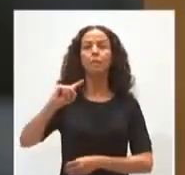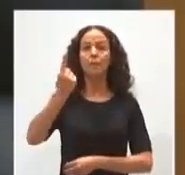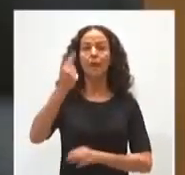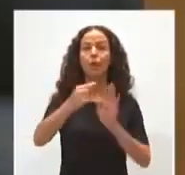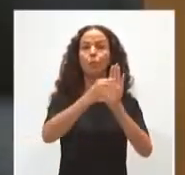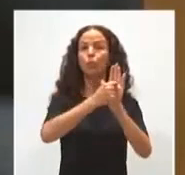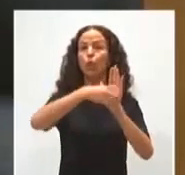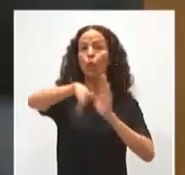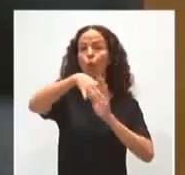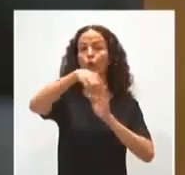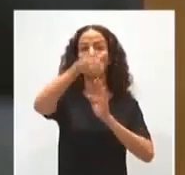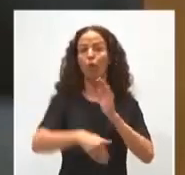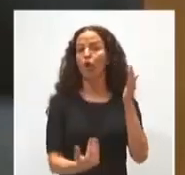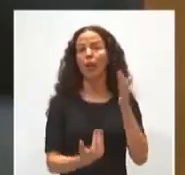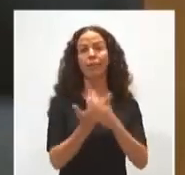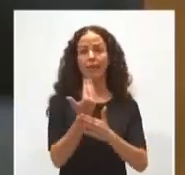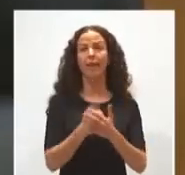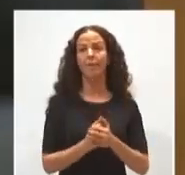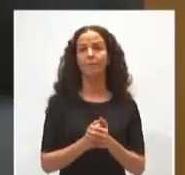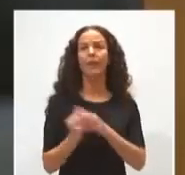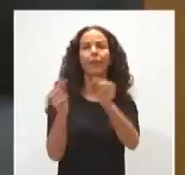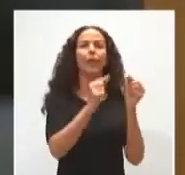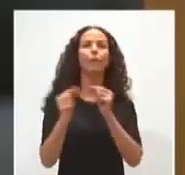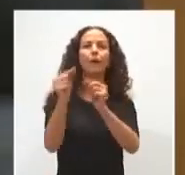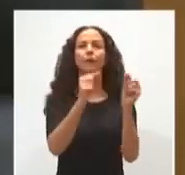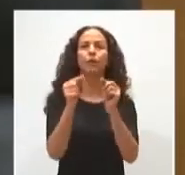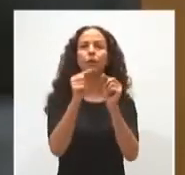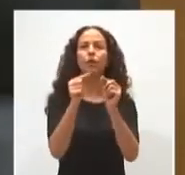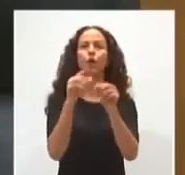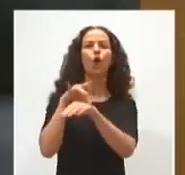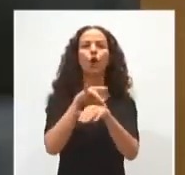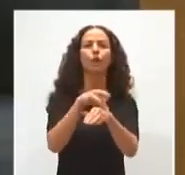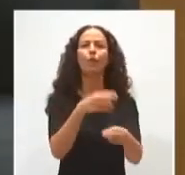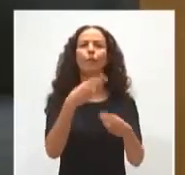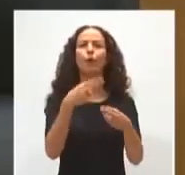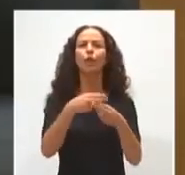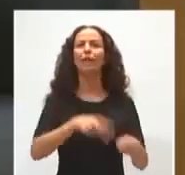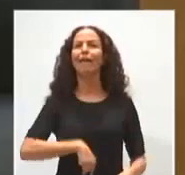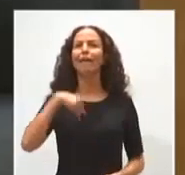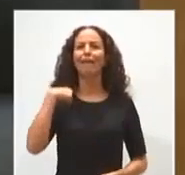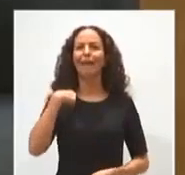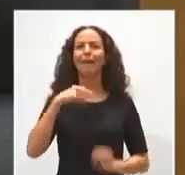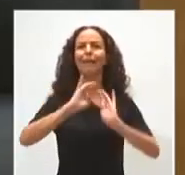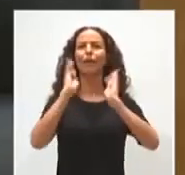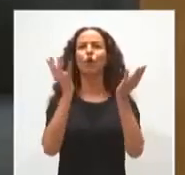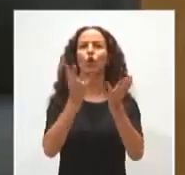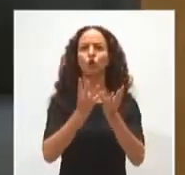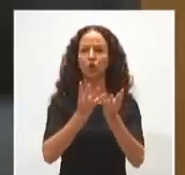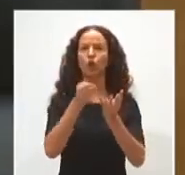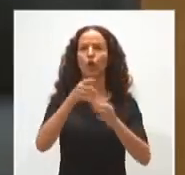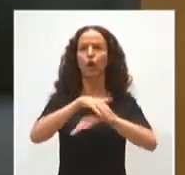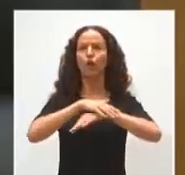punto del orden del día es el debate sobre la orientación política general del consejo de gobierno